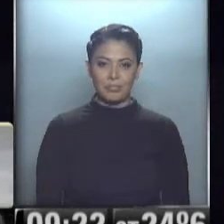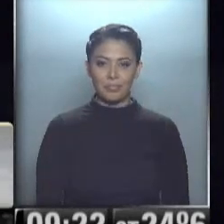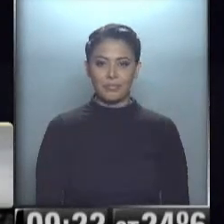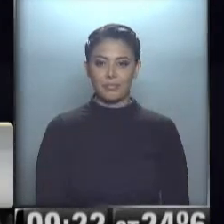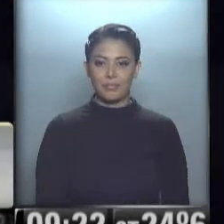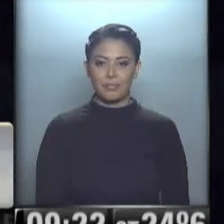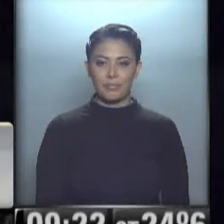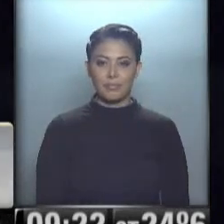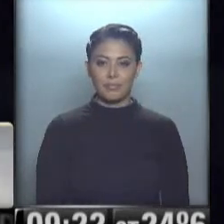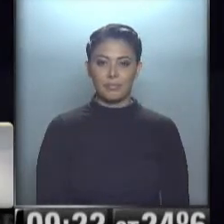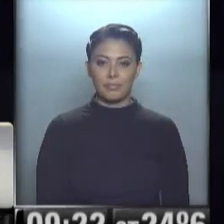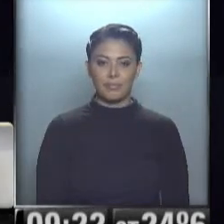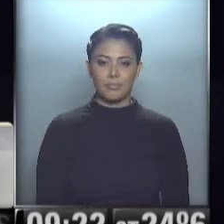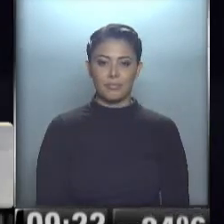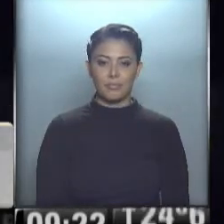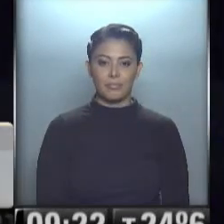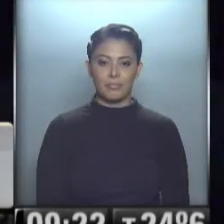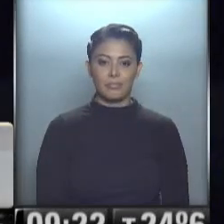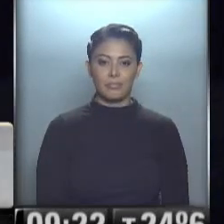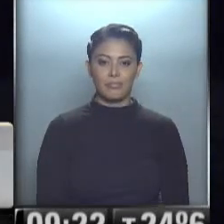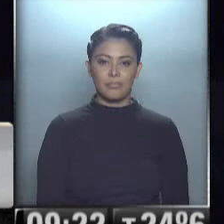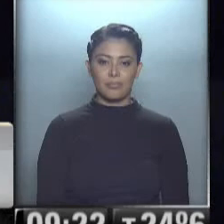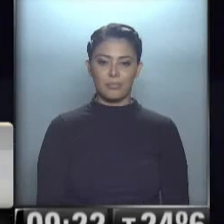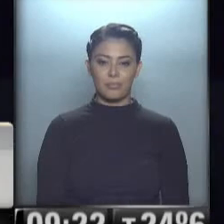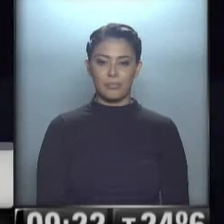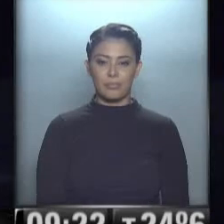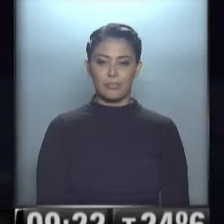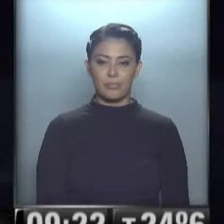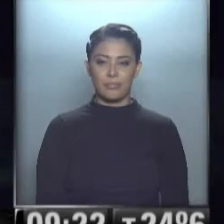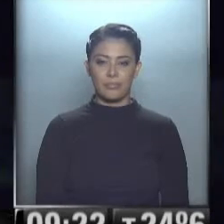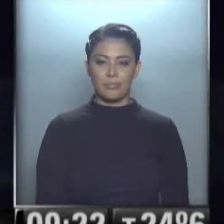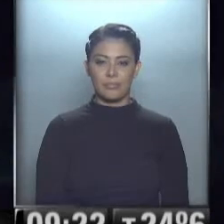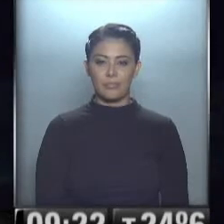Ah, mira, pero la semana pasada viniste con otra esposa.